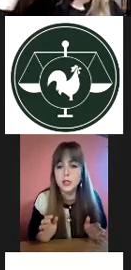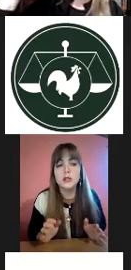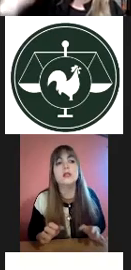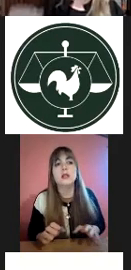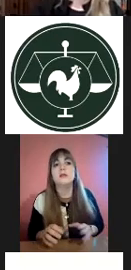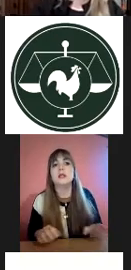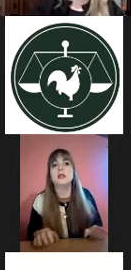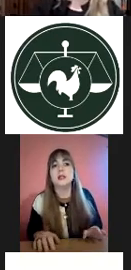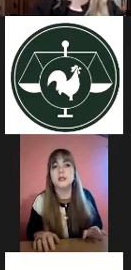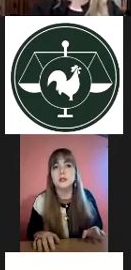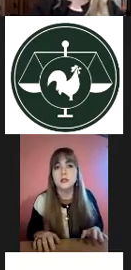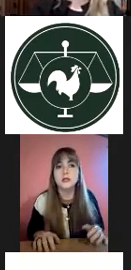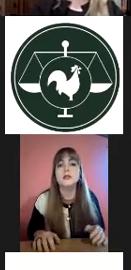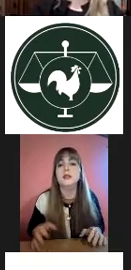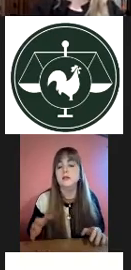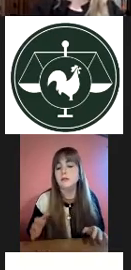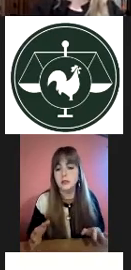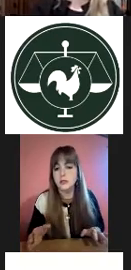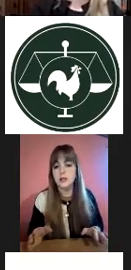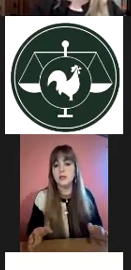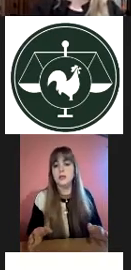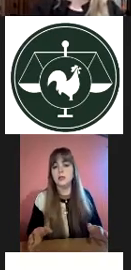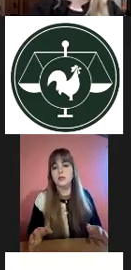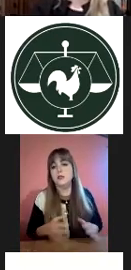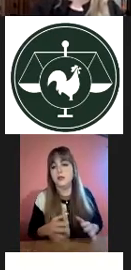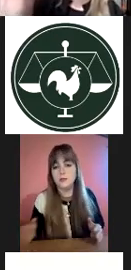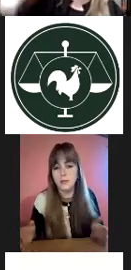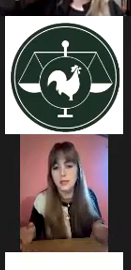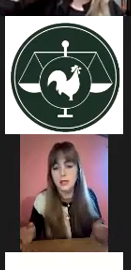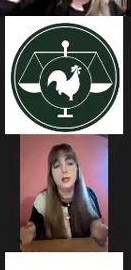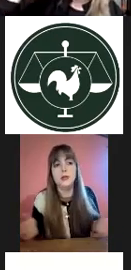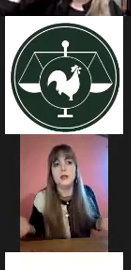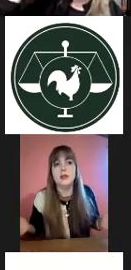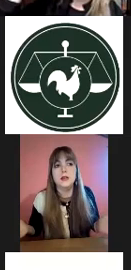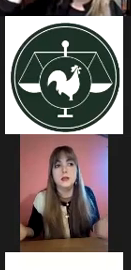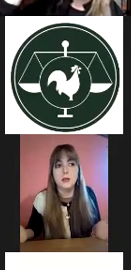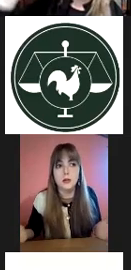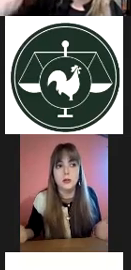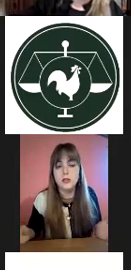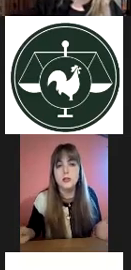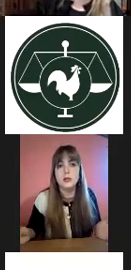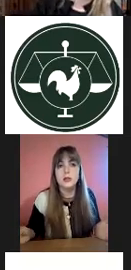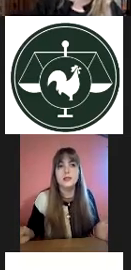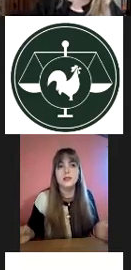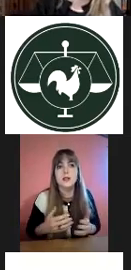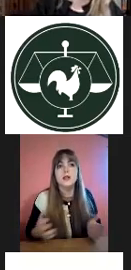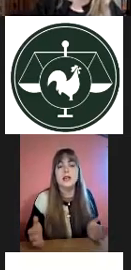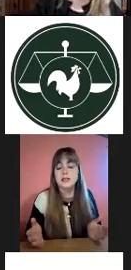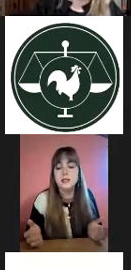eso el proyecto tiene la parte de castraciones y sí o sí la de educación, y bueno, van de la mano porque si no es conocido, si